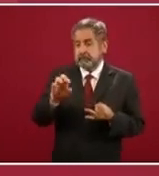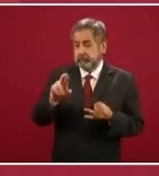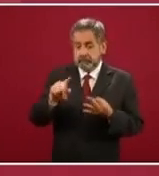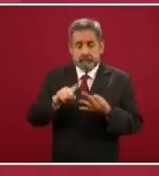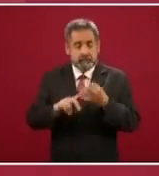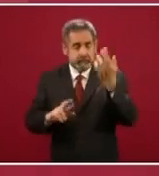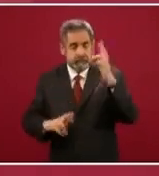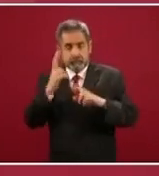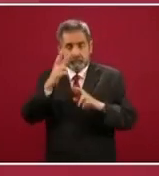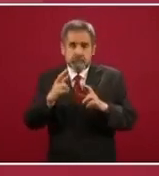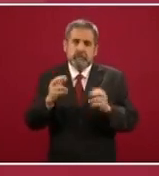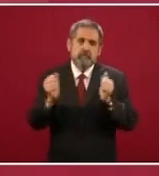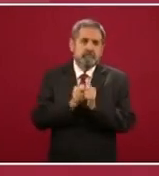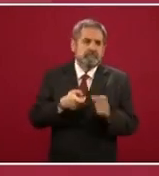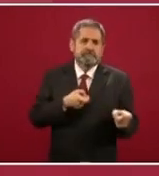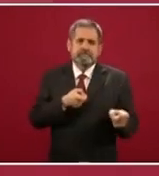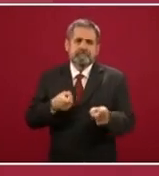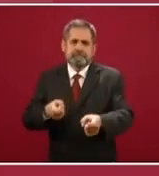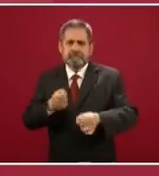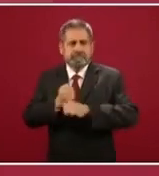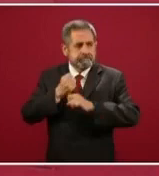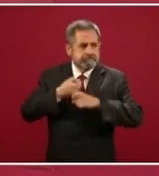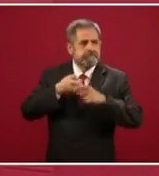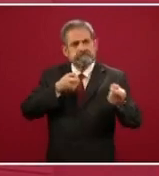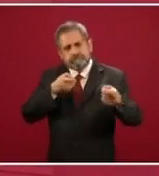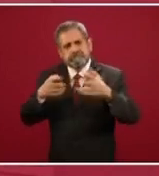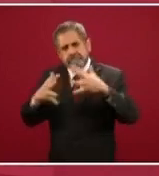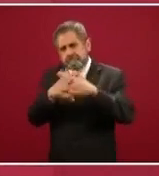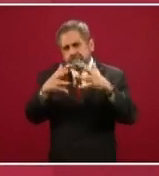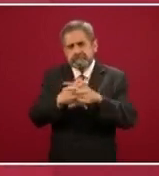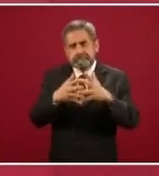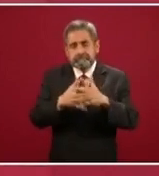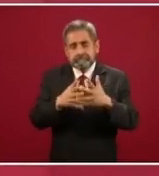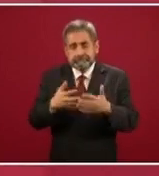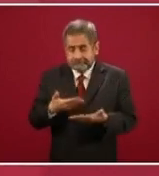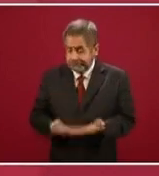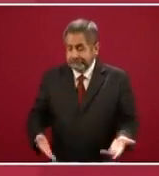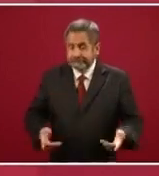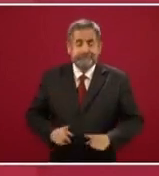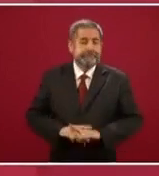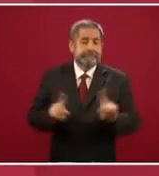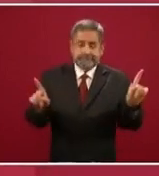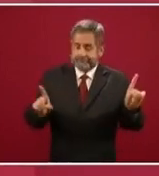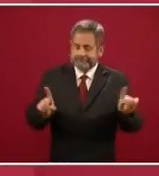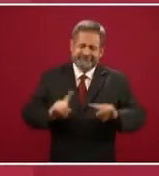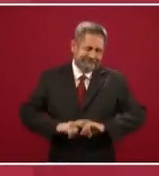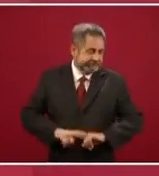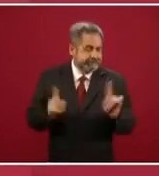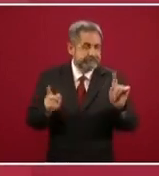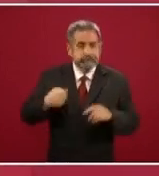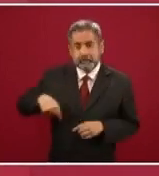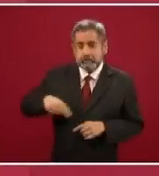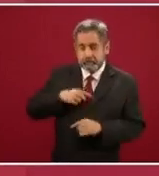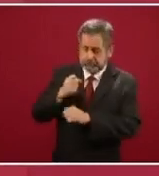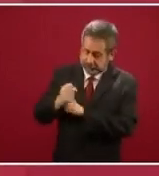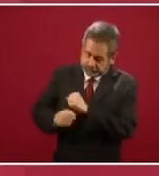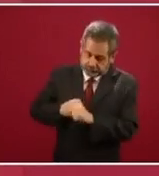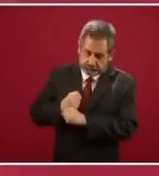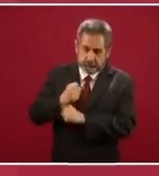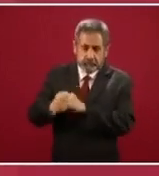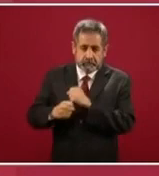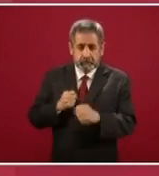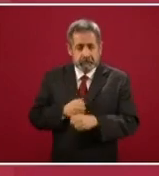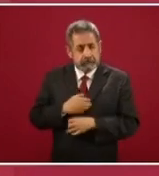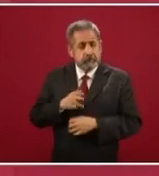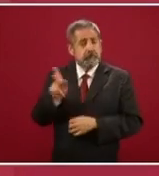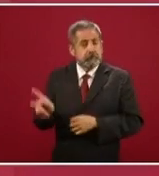las armas. Pero son otras circunstancias. A nosotros nos llevó mucho tiempo ir pueblo